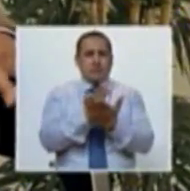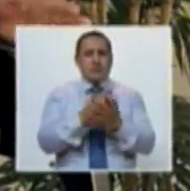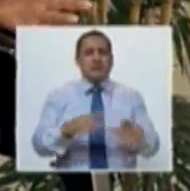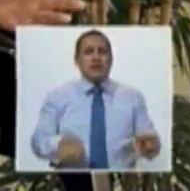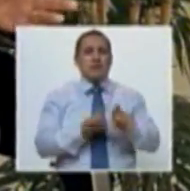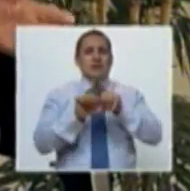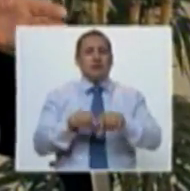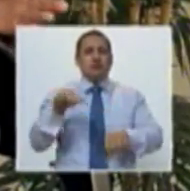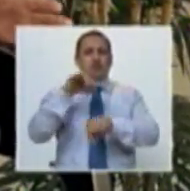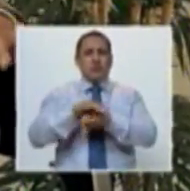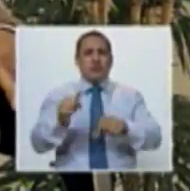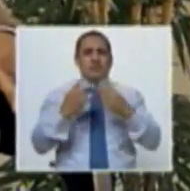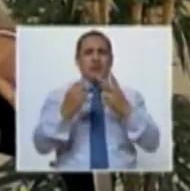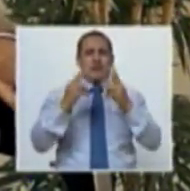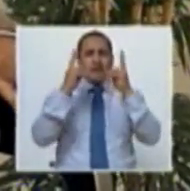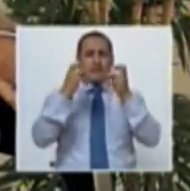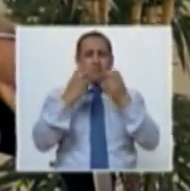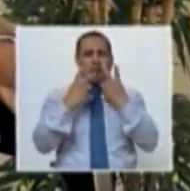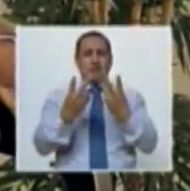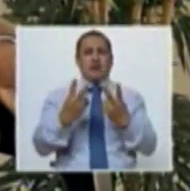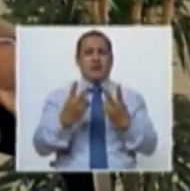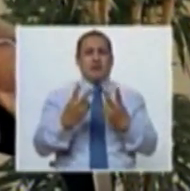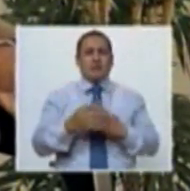con respecto al tema de